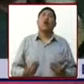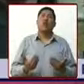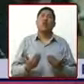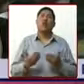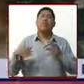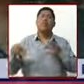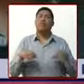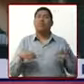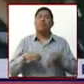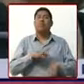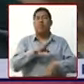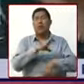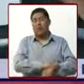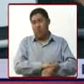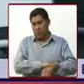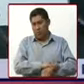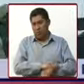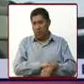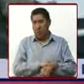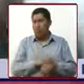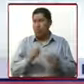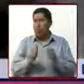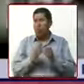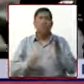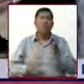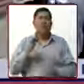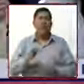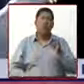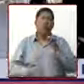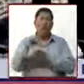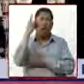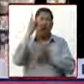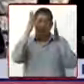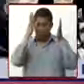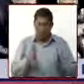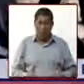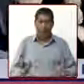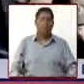calidad de aprehendidos por la justicia boliviana.